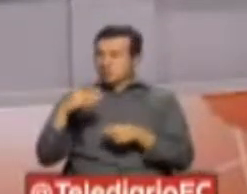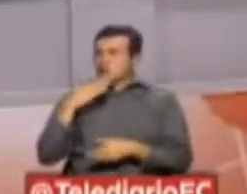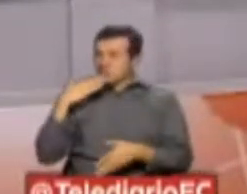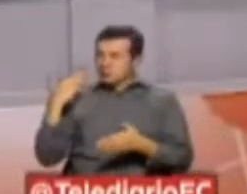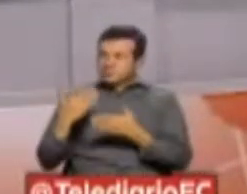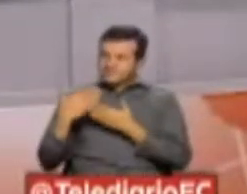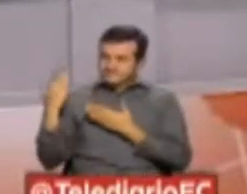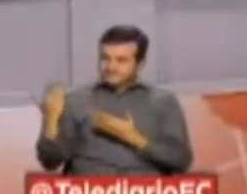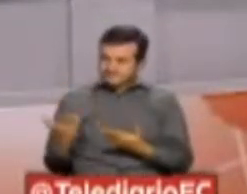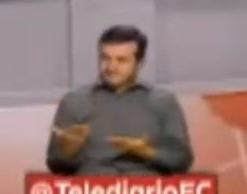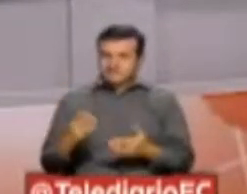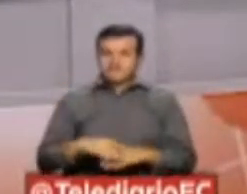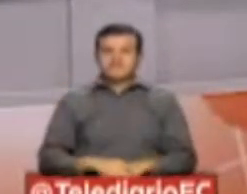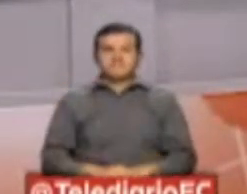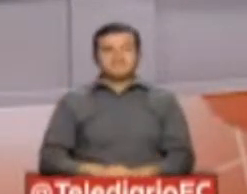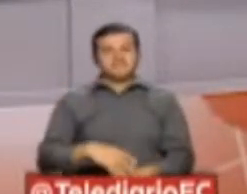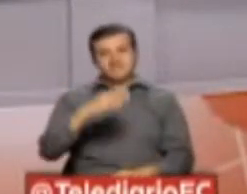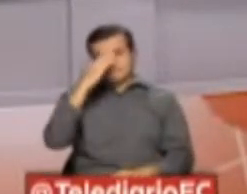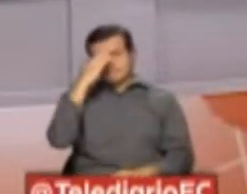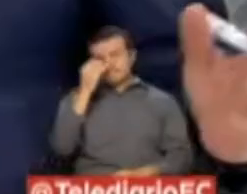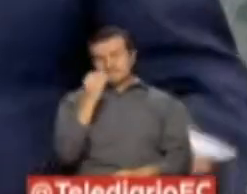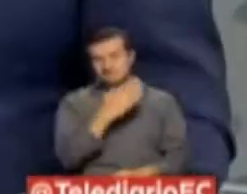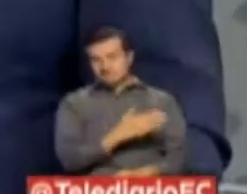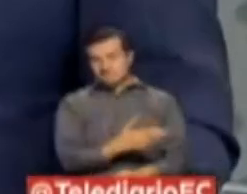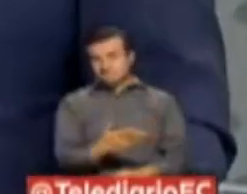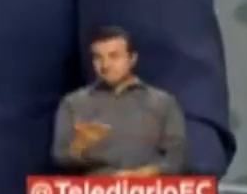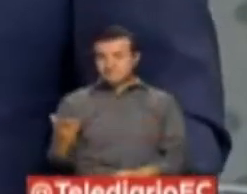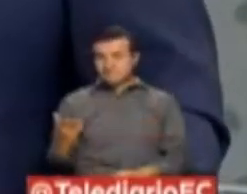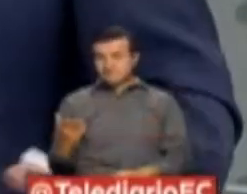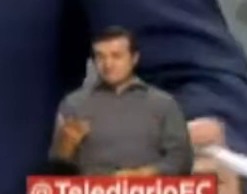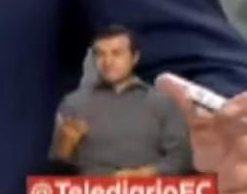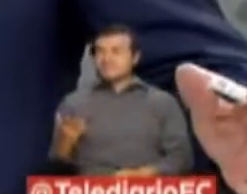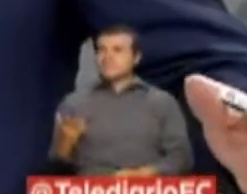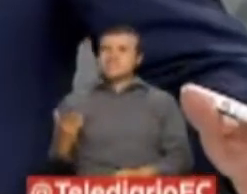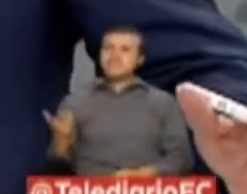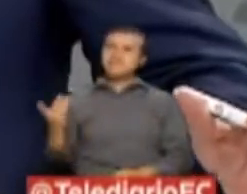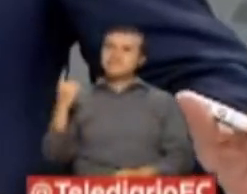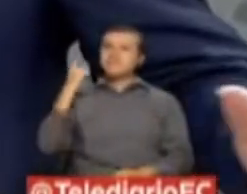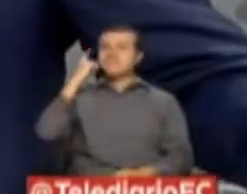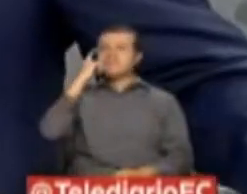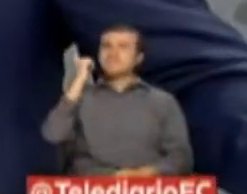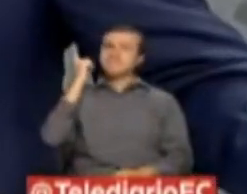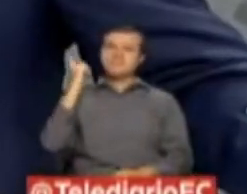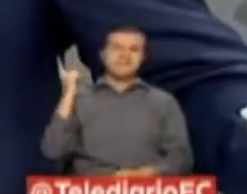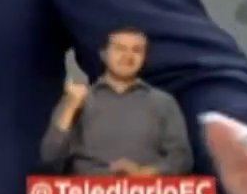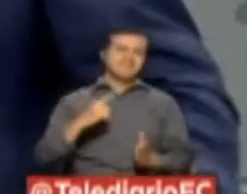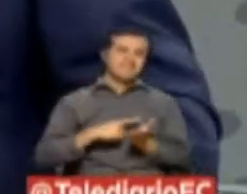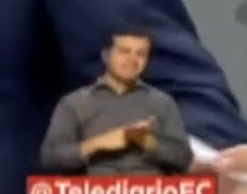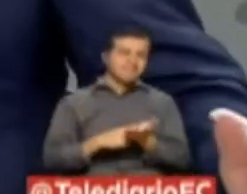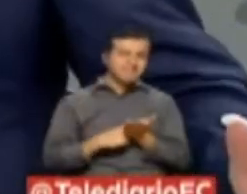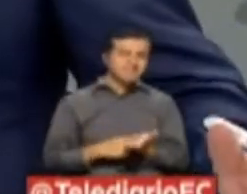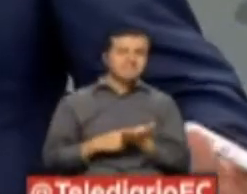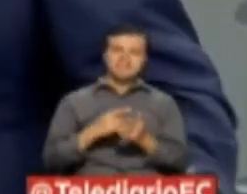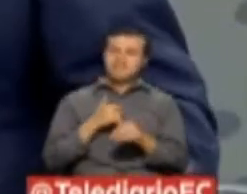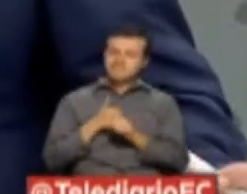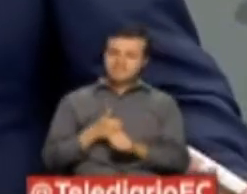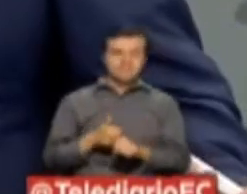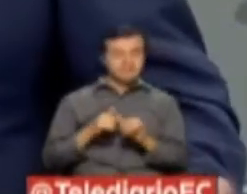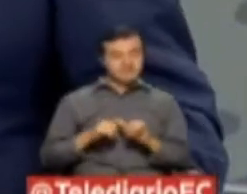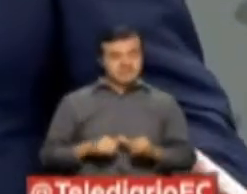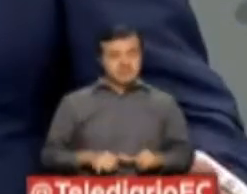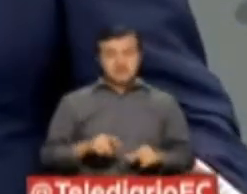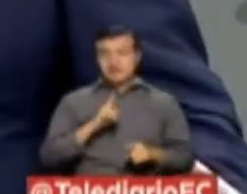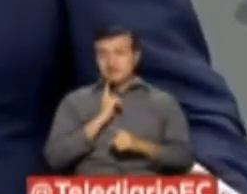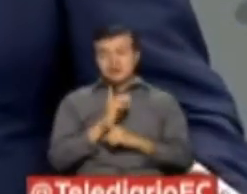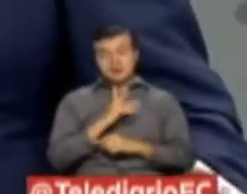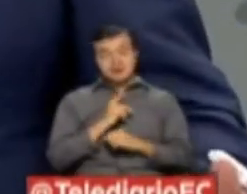por estar aquí todo esto replantea nuevamente el gran debate un debate permanente y como decíamos